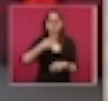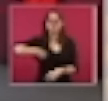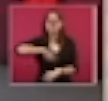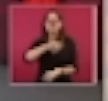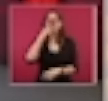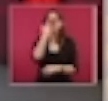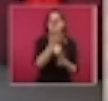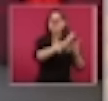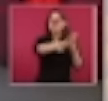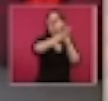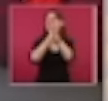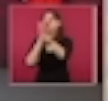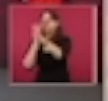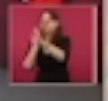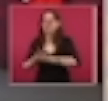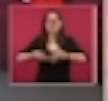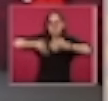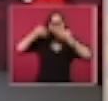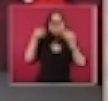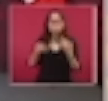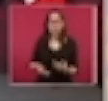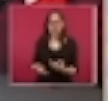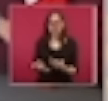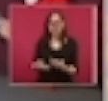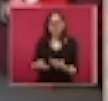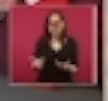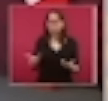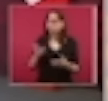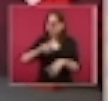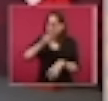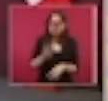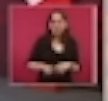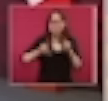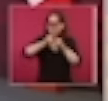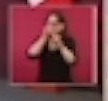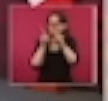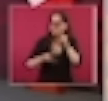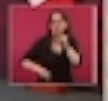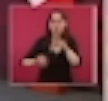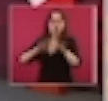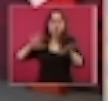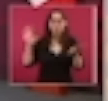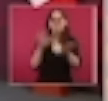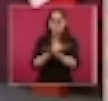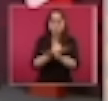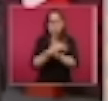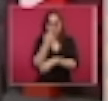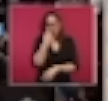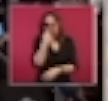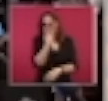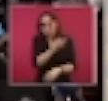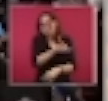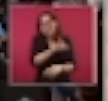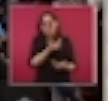llamó traidor a Eugenio Hernández, exgobernador de Tamaulipas, por haber participado en el fraude electoral del 2006. Hoy este